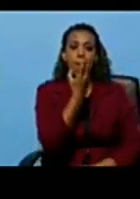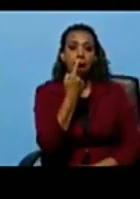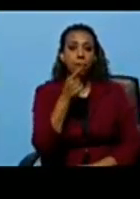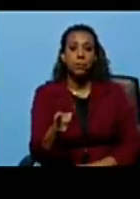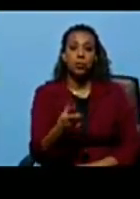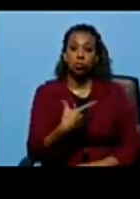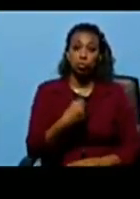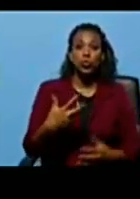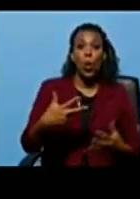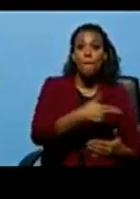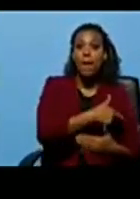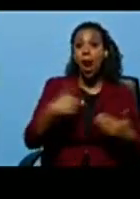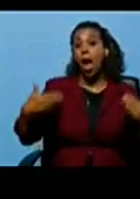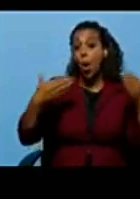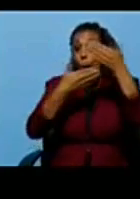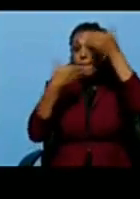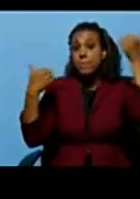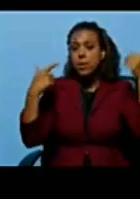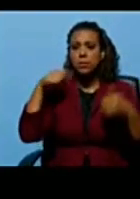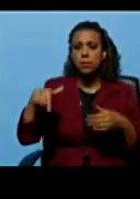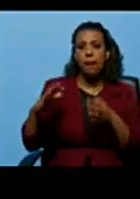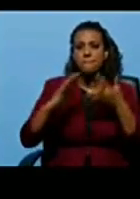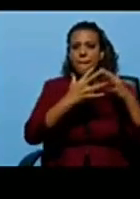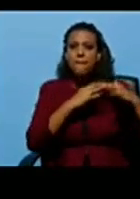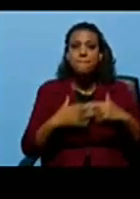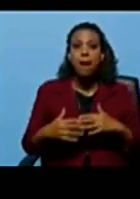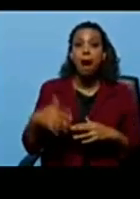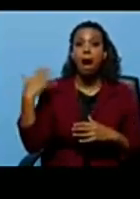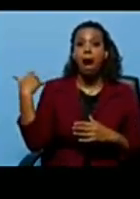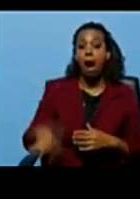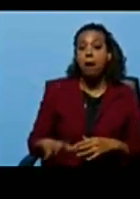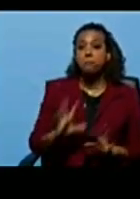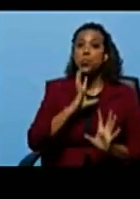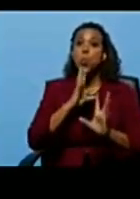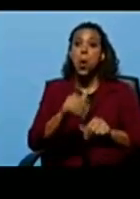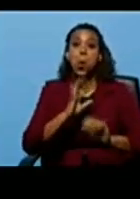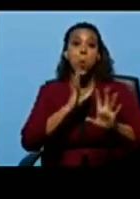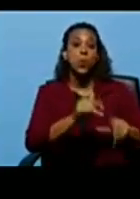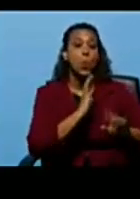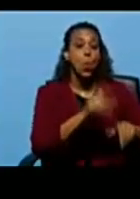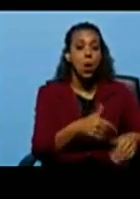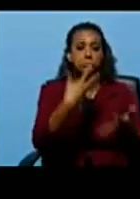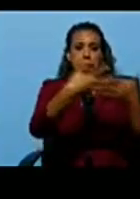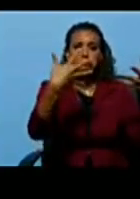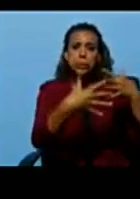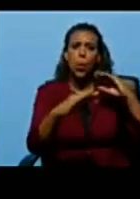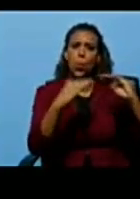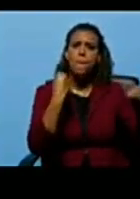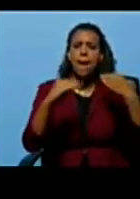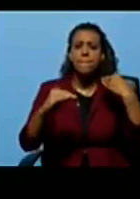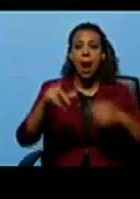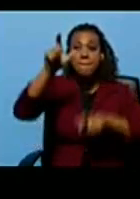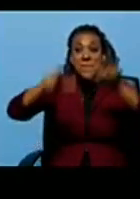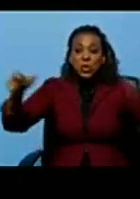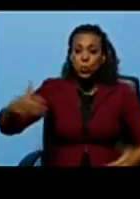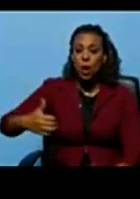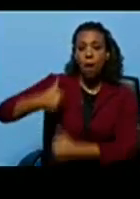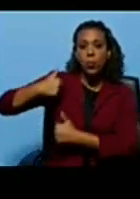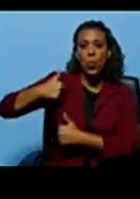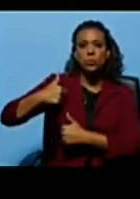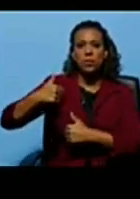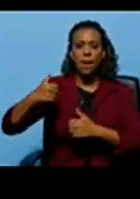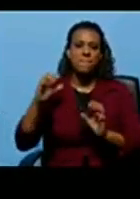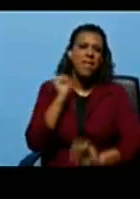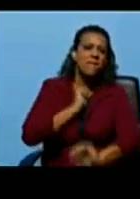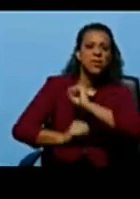Ellos dicen que los colectivos están matando mucha gente. Es la narrativa, ¿no? La gente con armas se tiene que organizar y montar